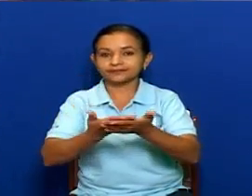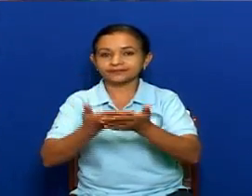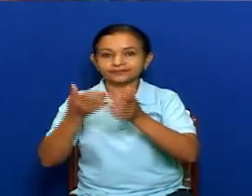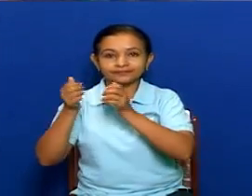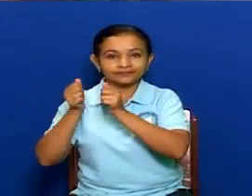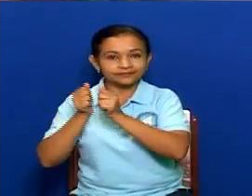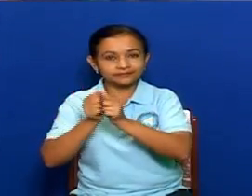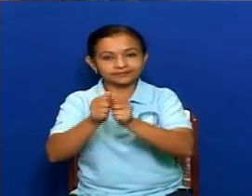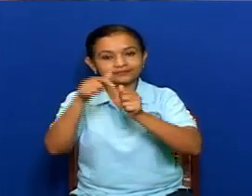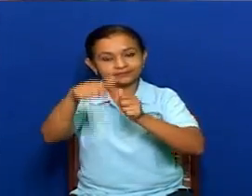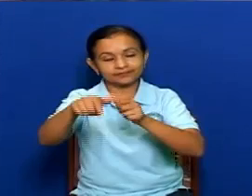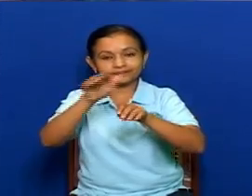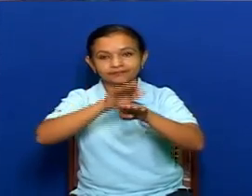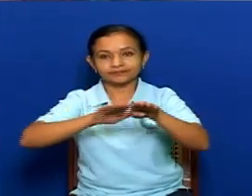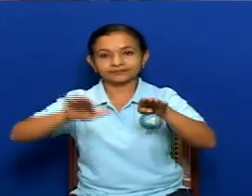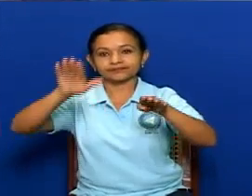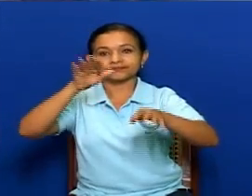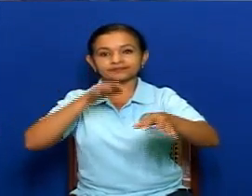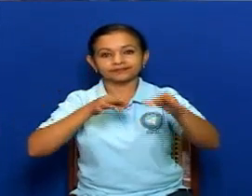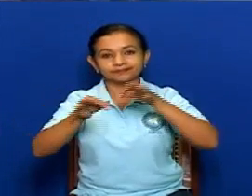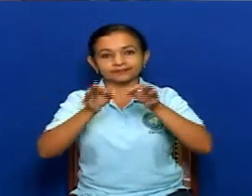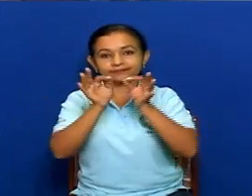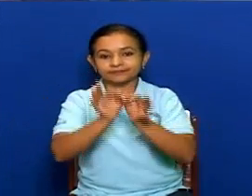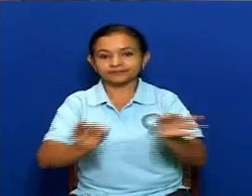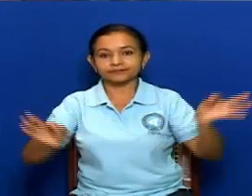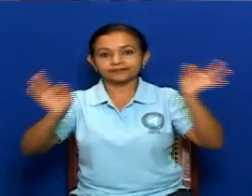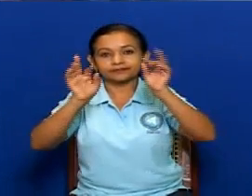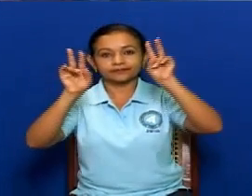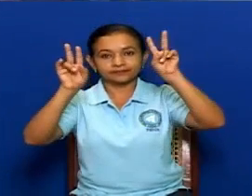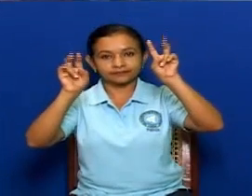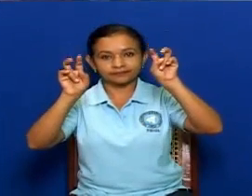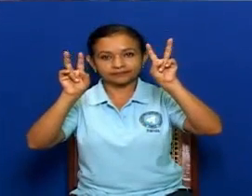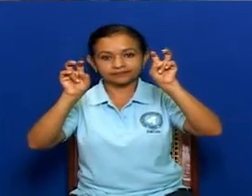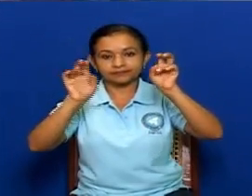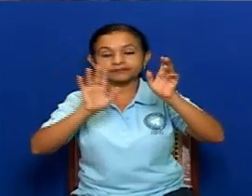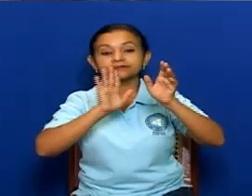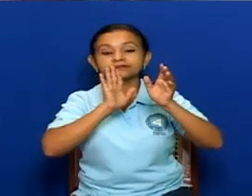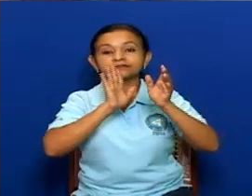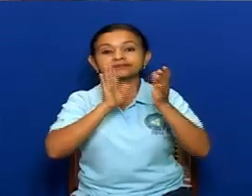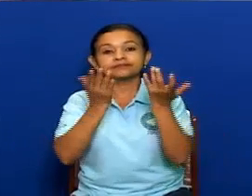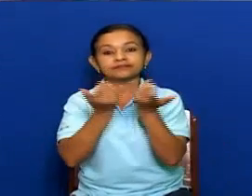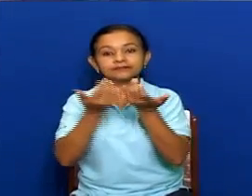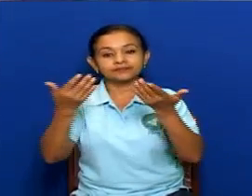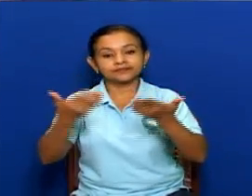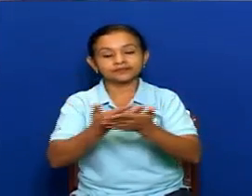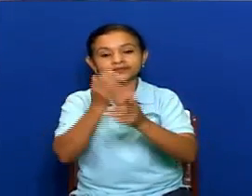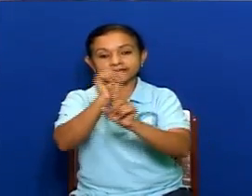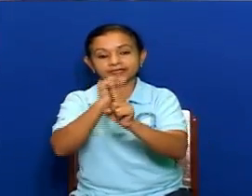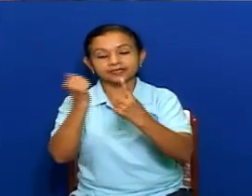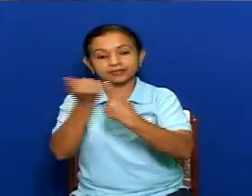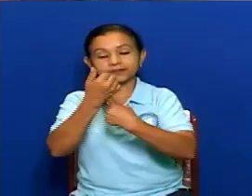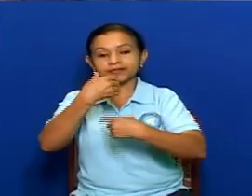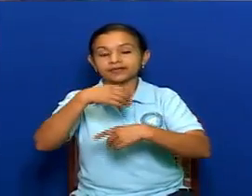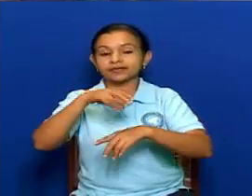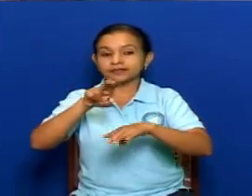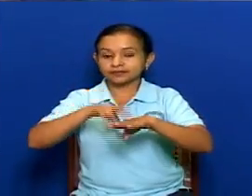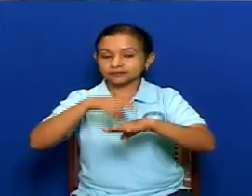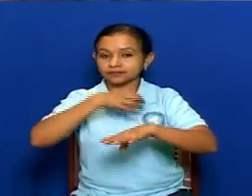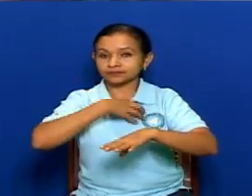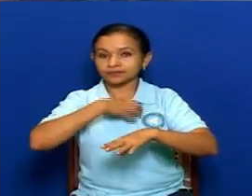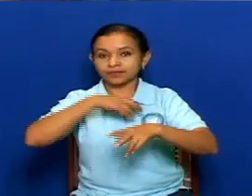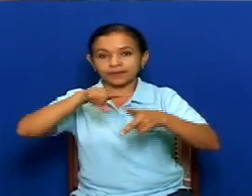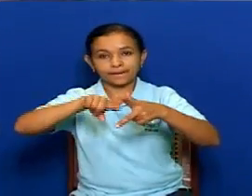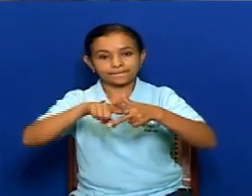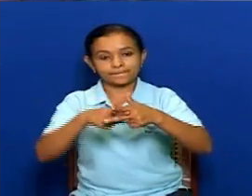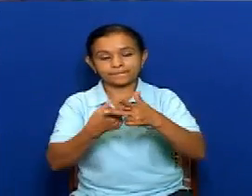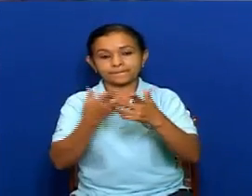acompañarnos para profundizar este importante tema que se implementa en nuestra Asamblea Nacional. Y para